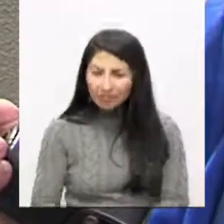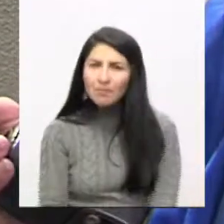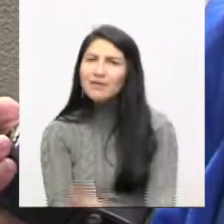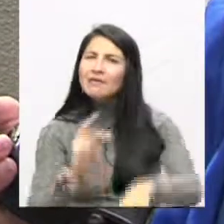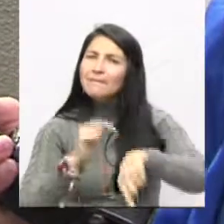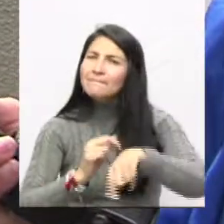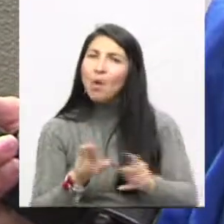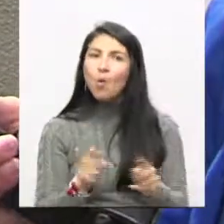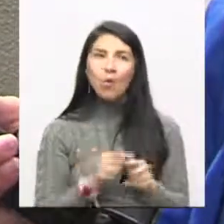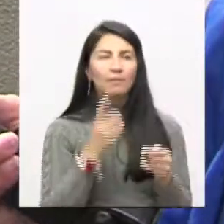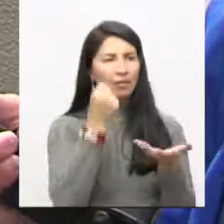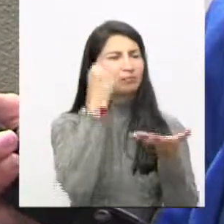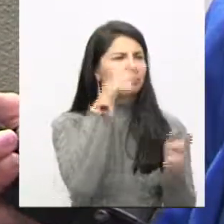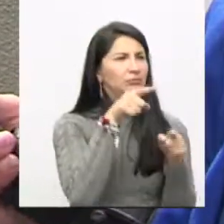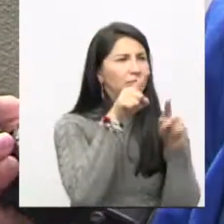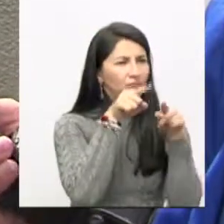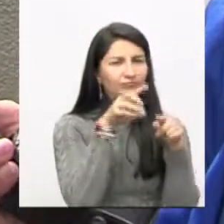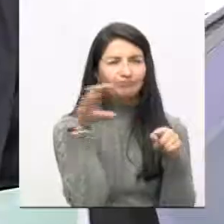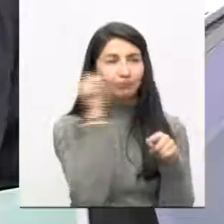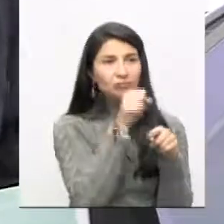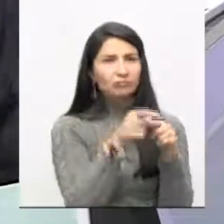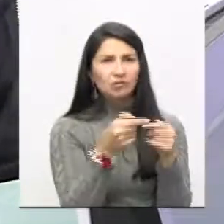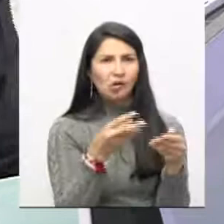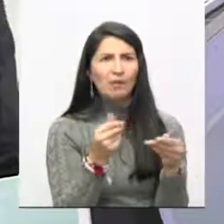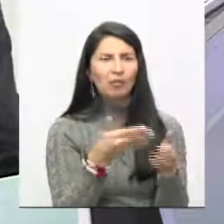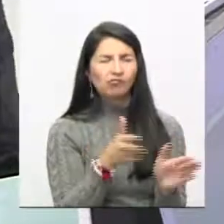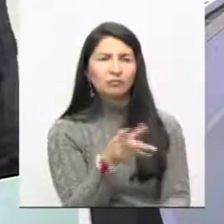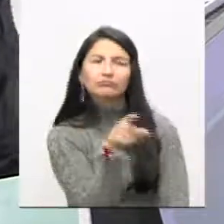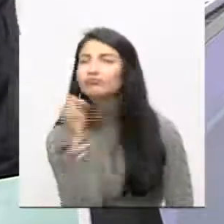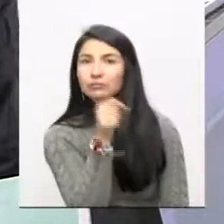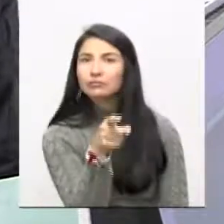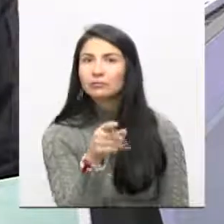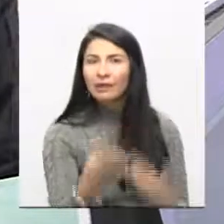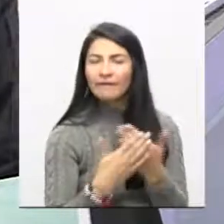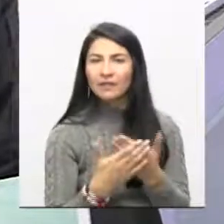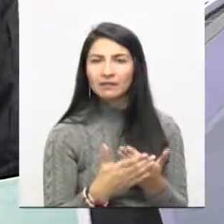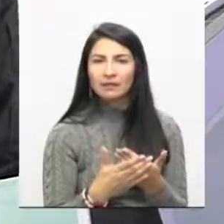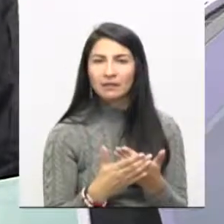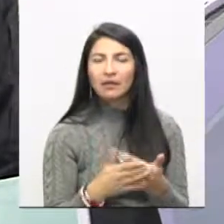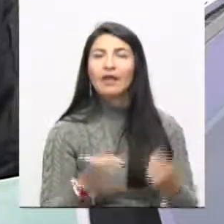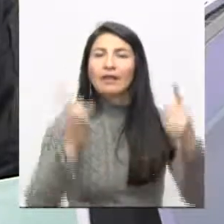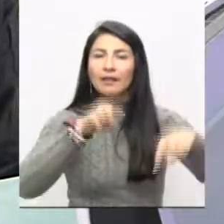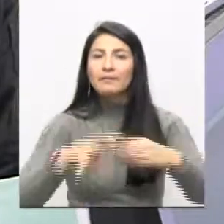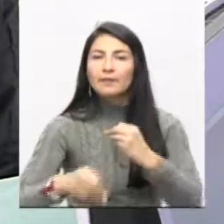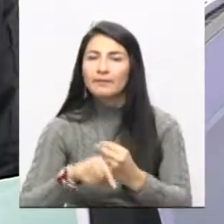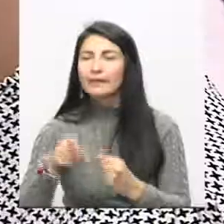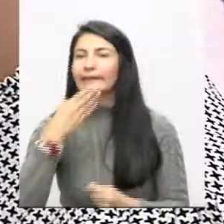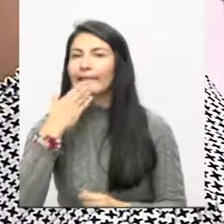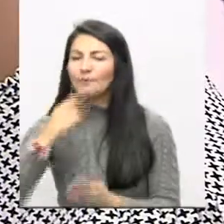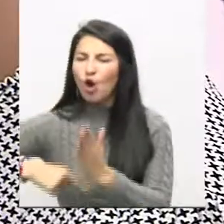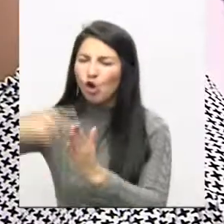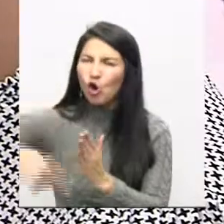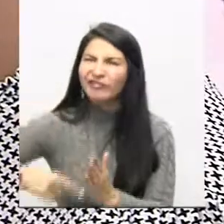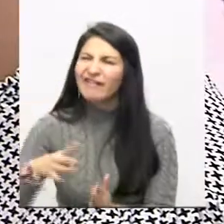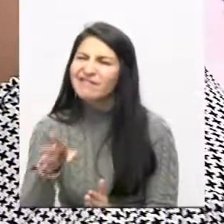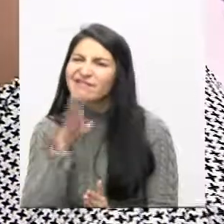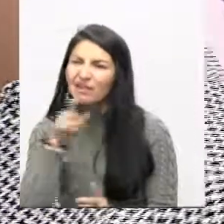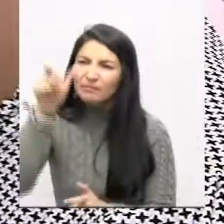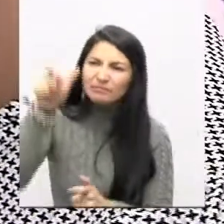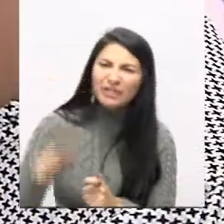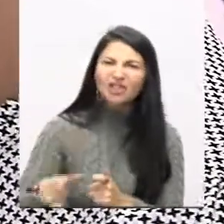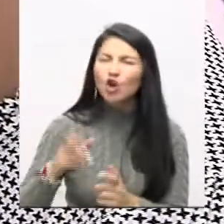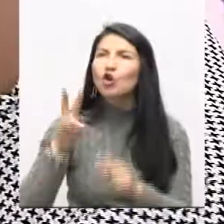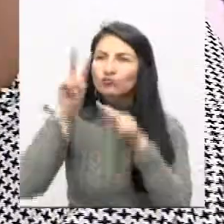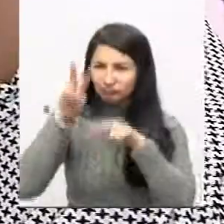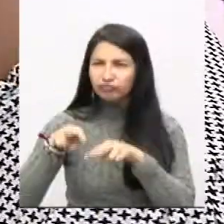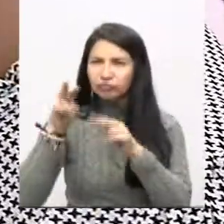hay una desviación del recurso. Lo mismo con la contratación estatal, podremos saber a quién se contrata, cómo, dónde, para